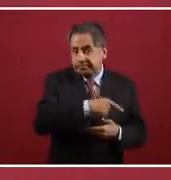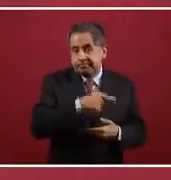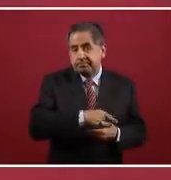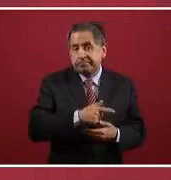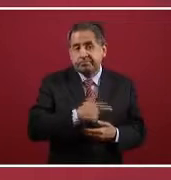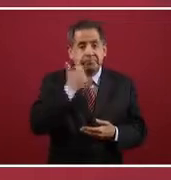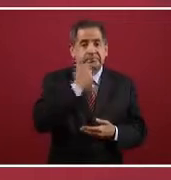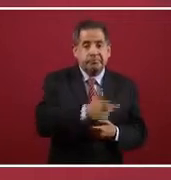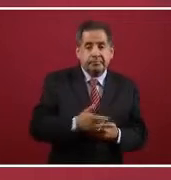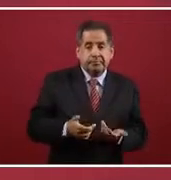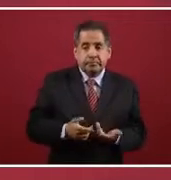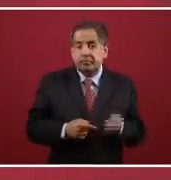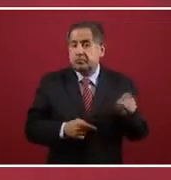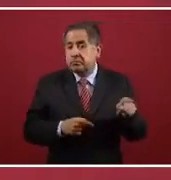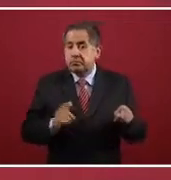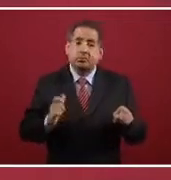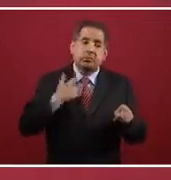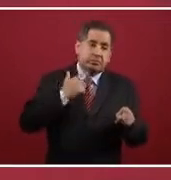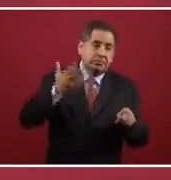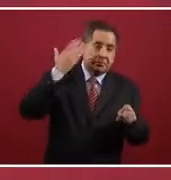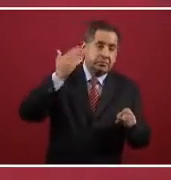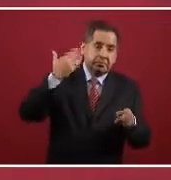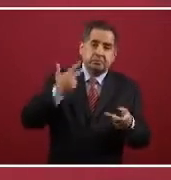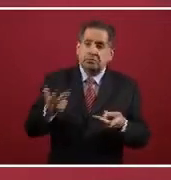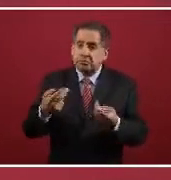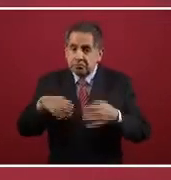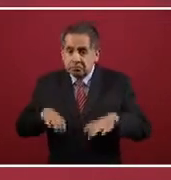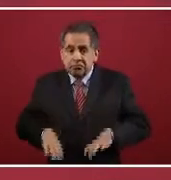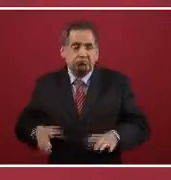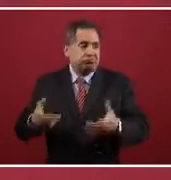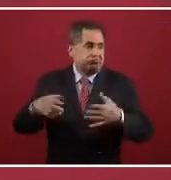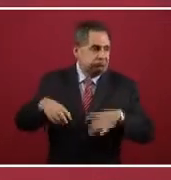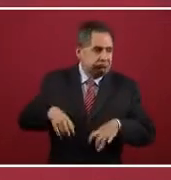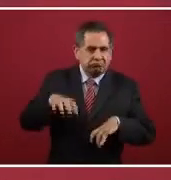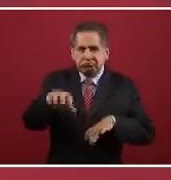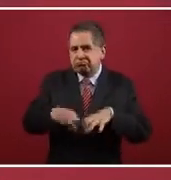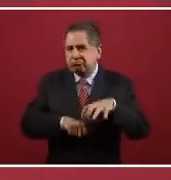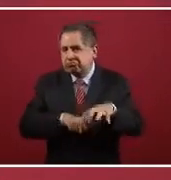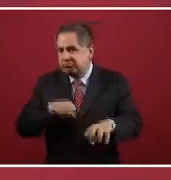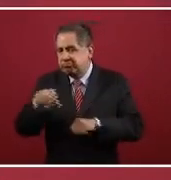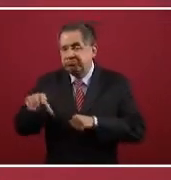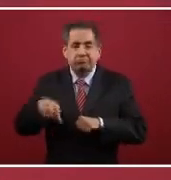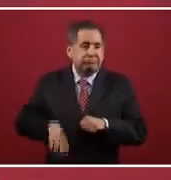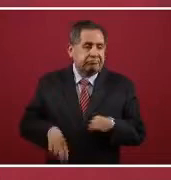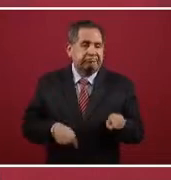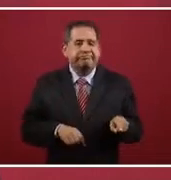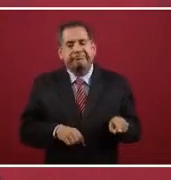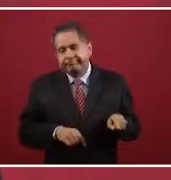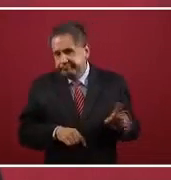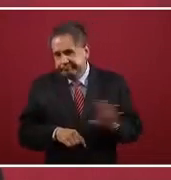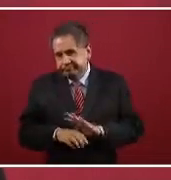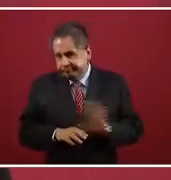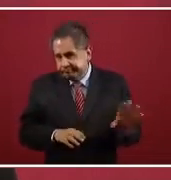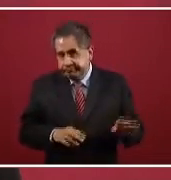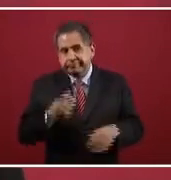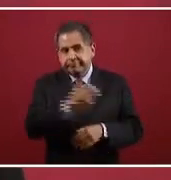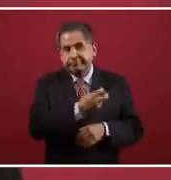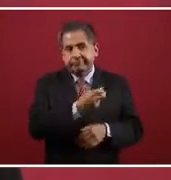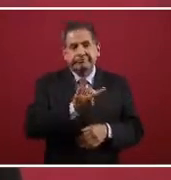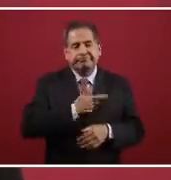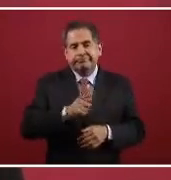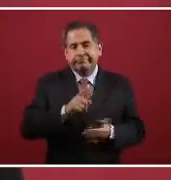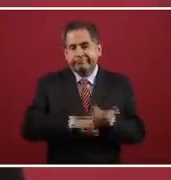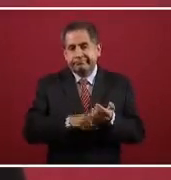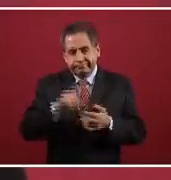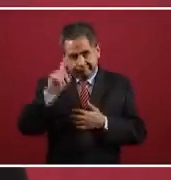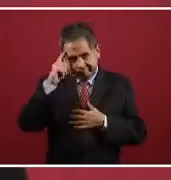porque se habían dedicado a robar, a saquear. Entonces, ese es el fondo